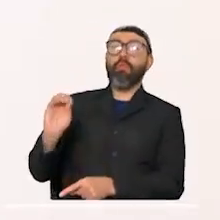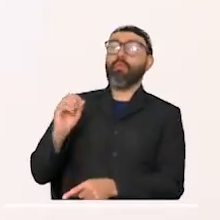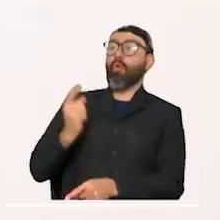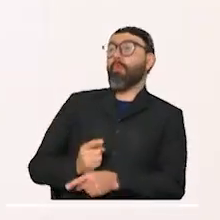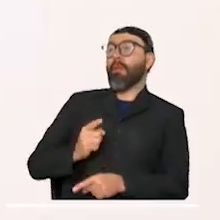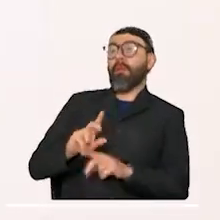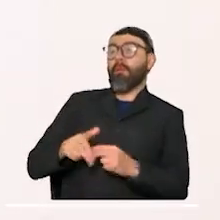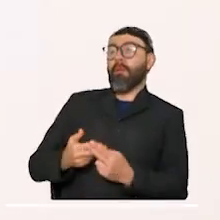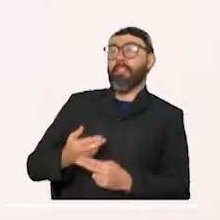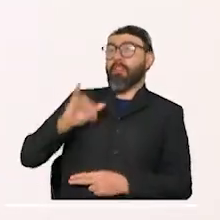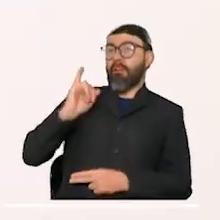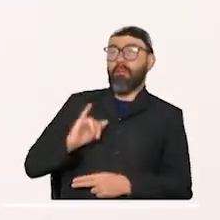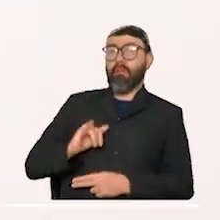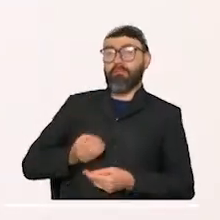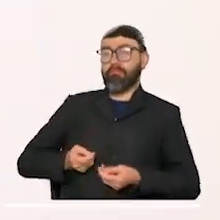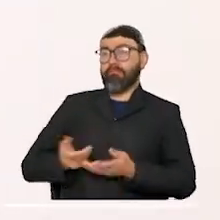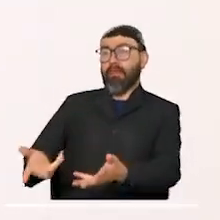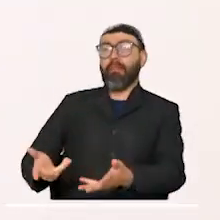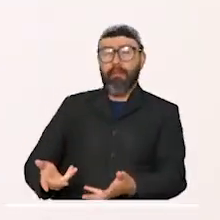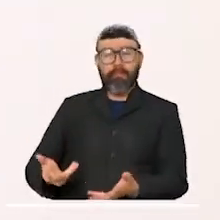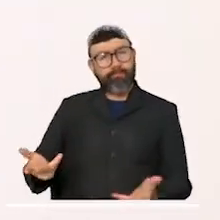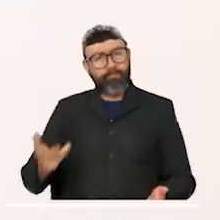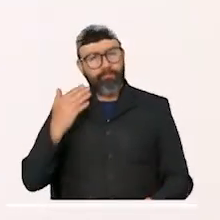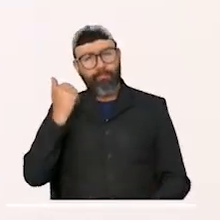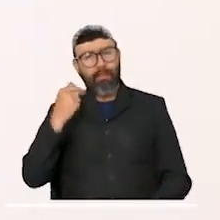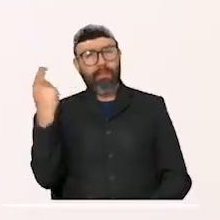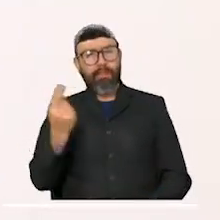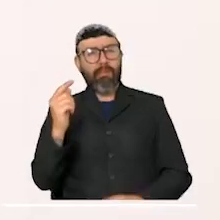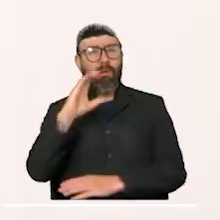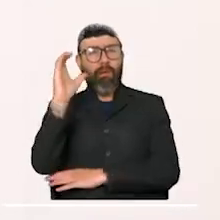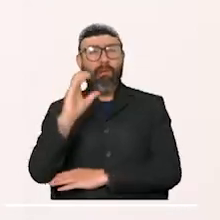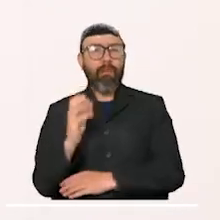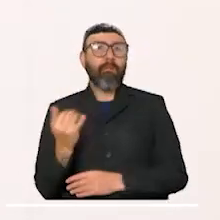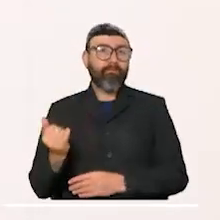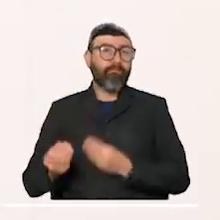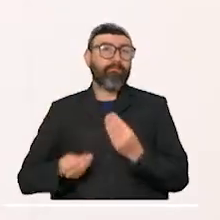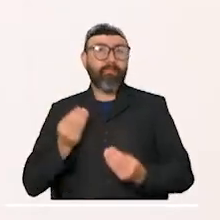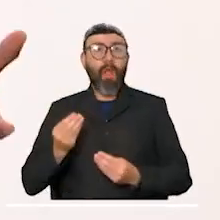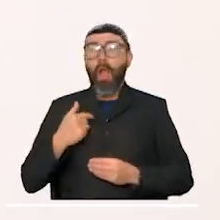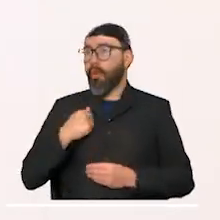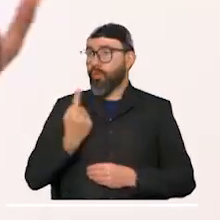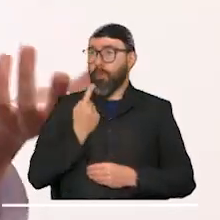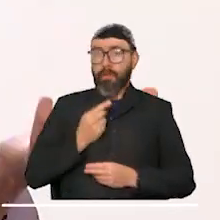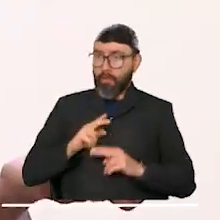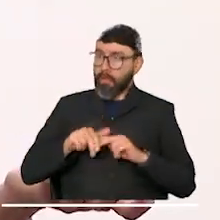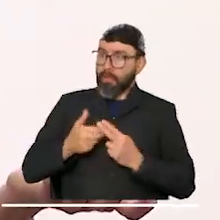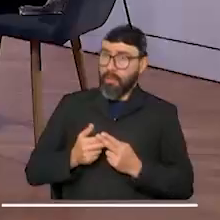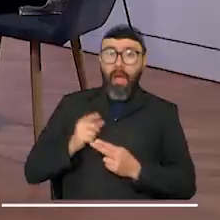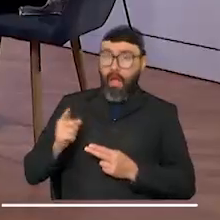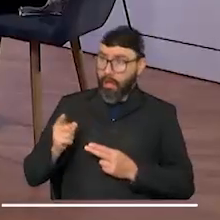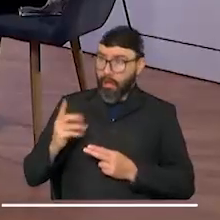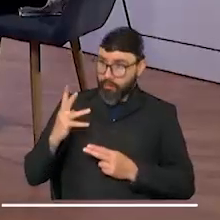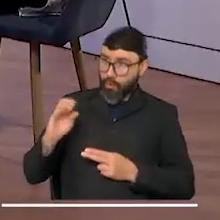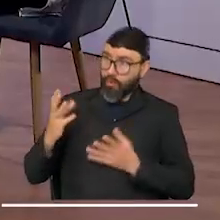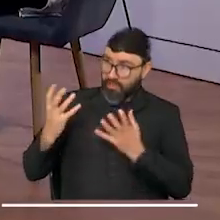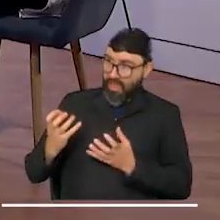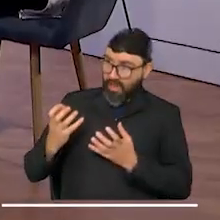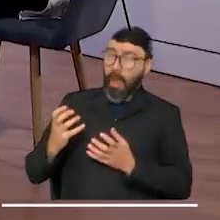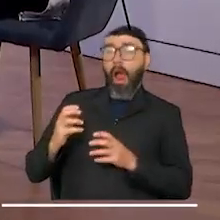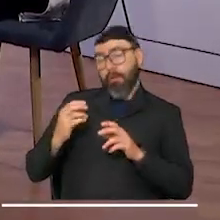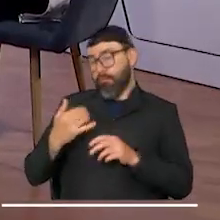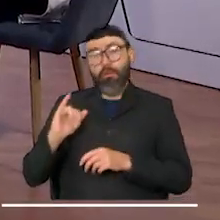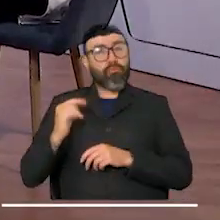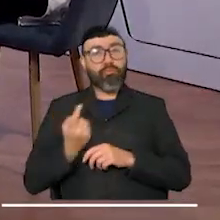que está muy arraigado todavía en las mujeres de acá de Colombia que Entonces yo solamente tengo sexo si mi esposo tiene ganas de tener sexo conmigo